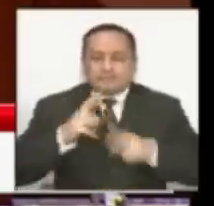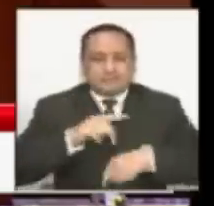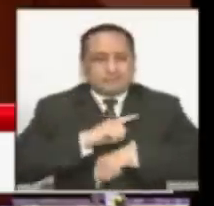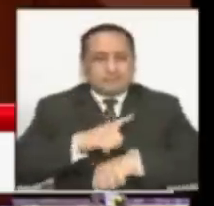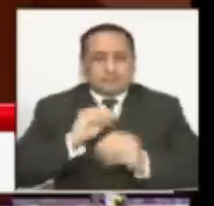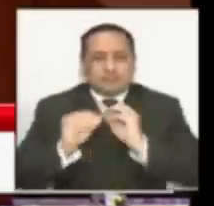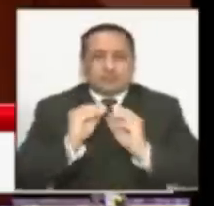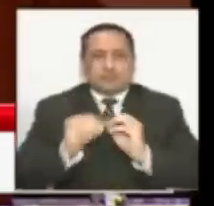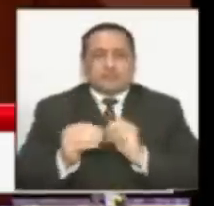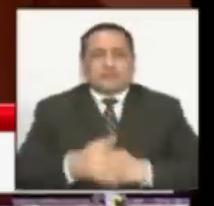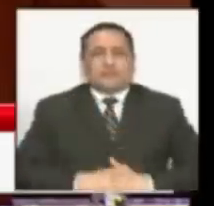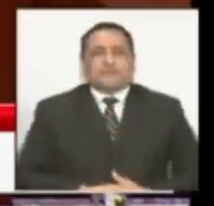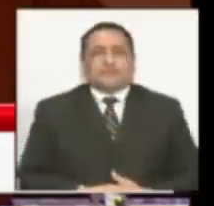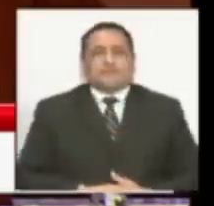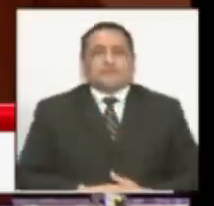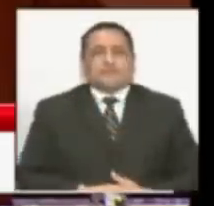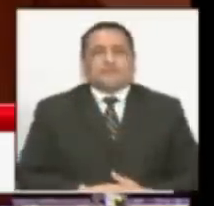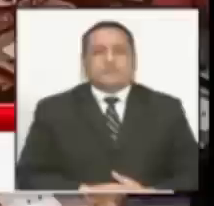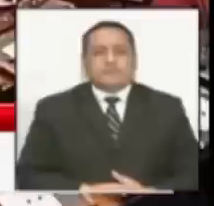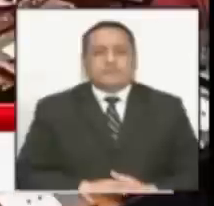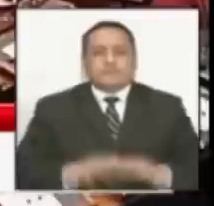responder.